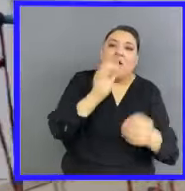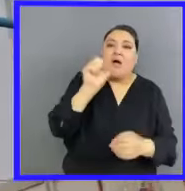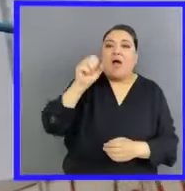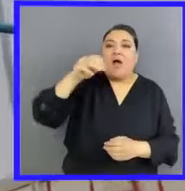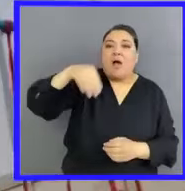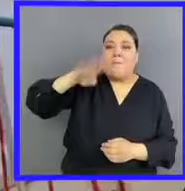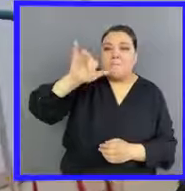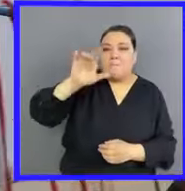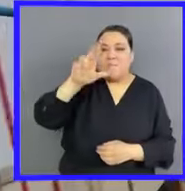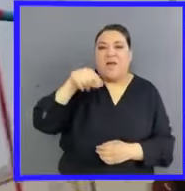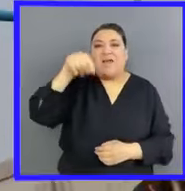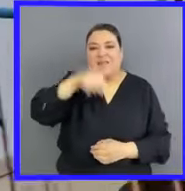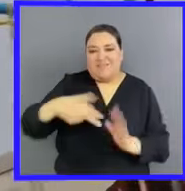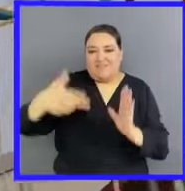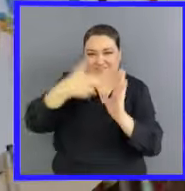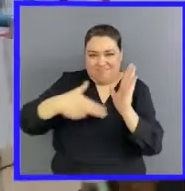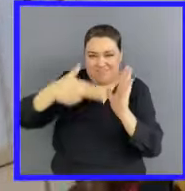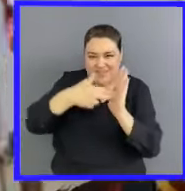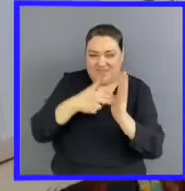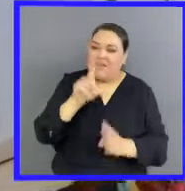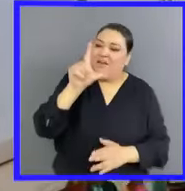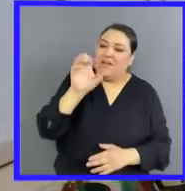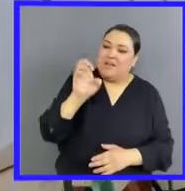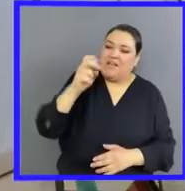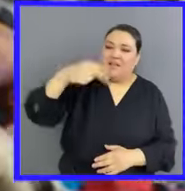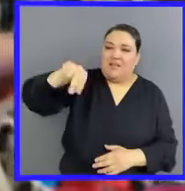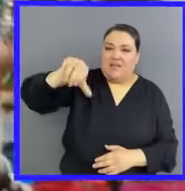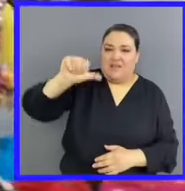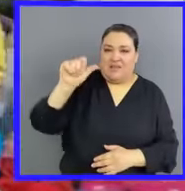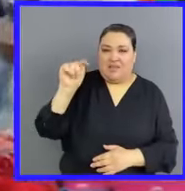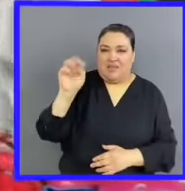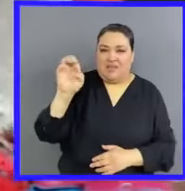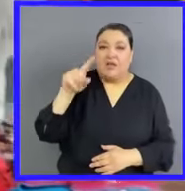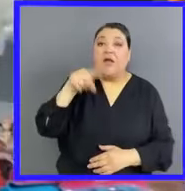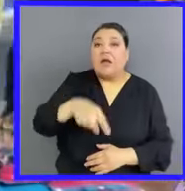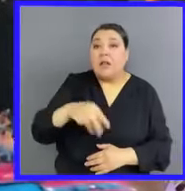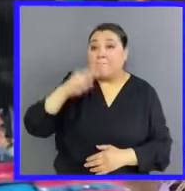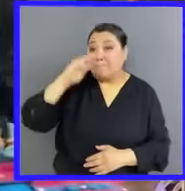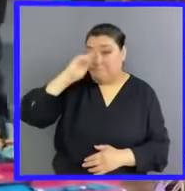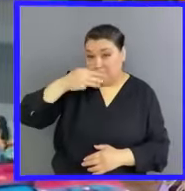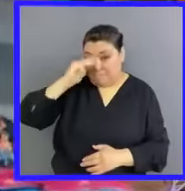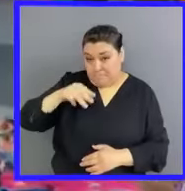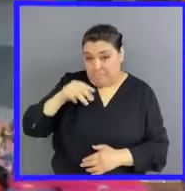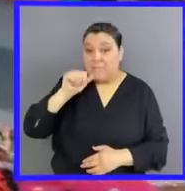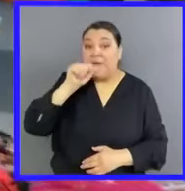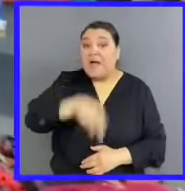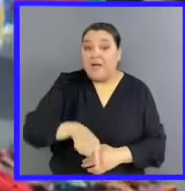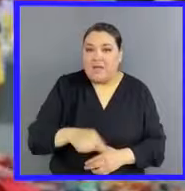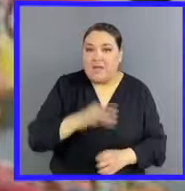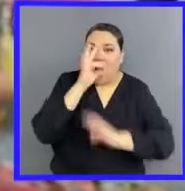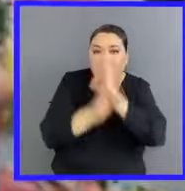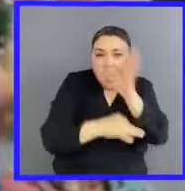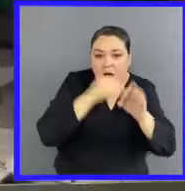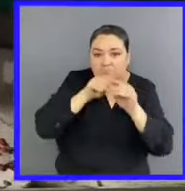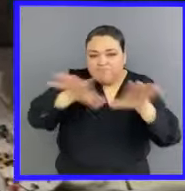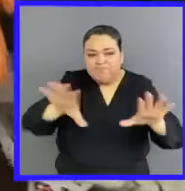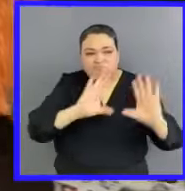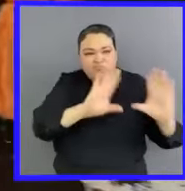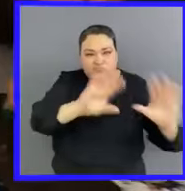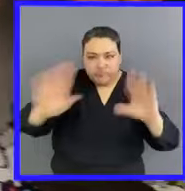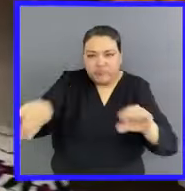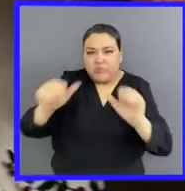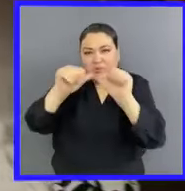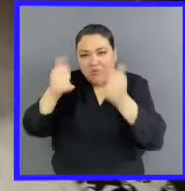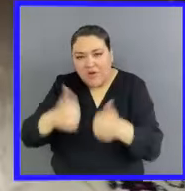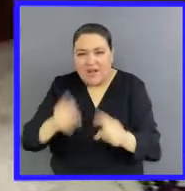Leñateros, editorial y colectivo artístico maya, continúa con su misión de difundir la cultura, el arte y los saberes de